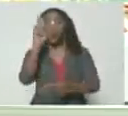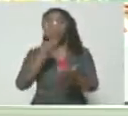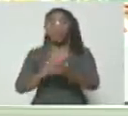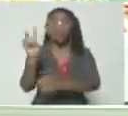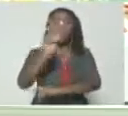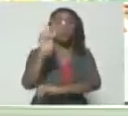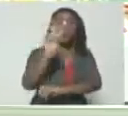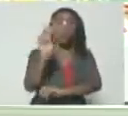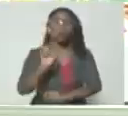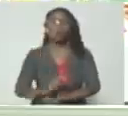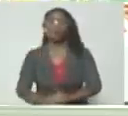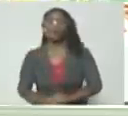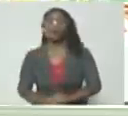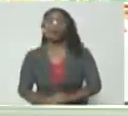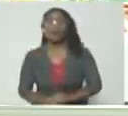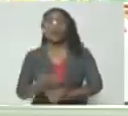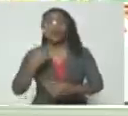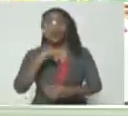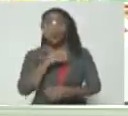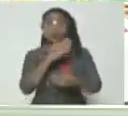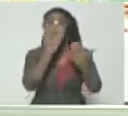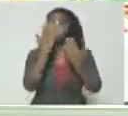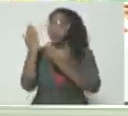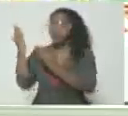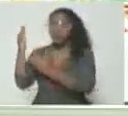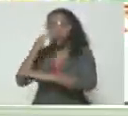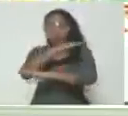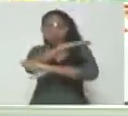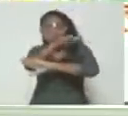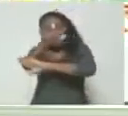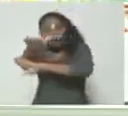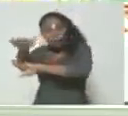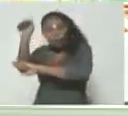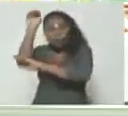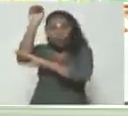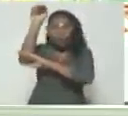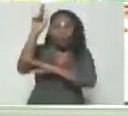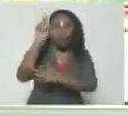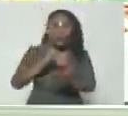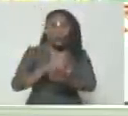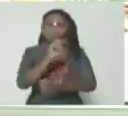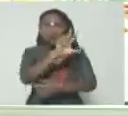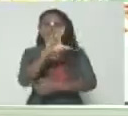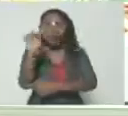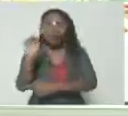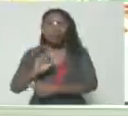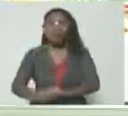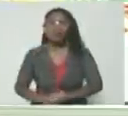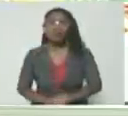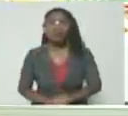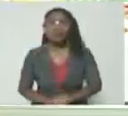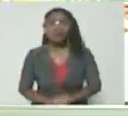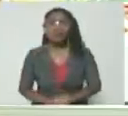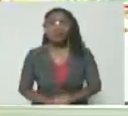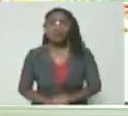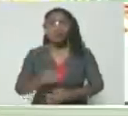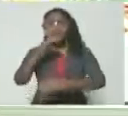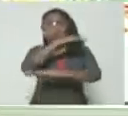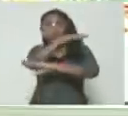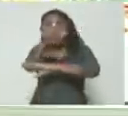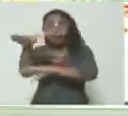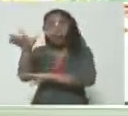2022, y estamos viendo el horizonte 2030. Horizonte 2030.